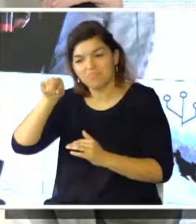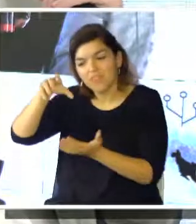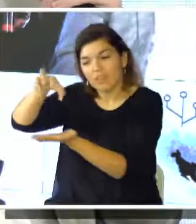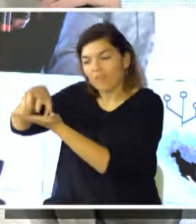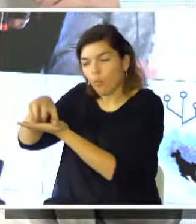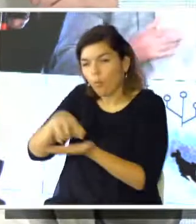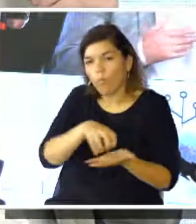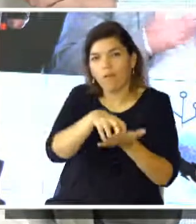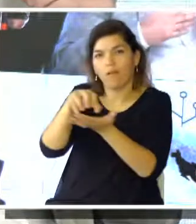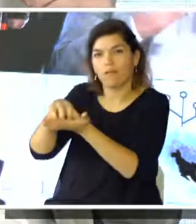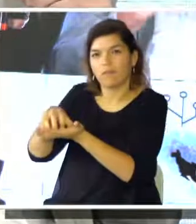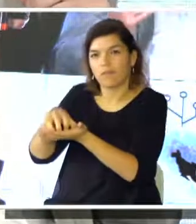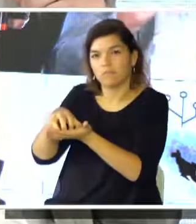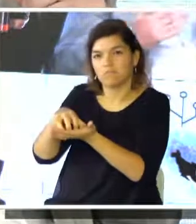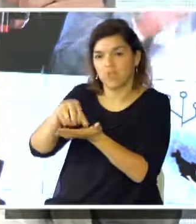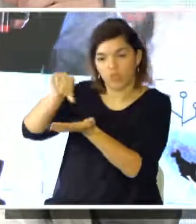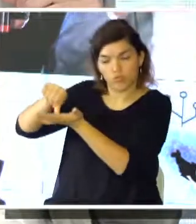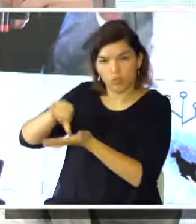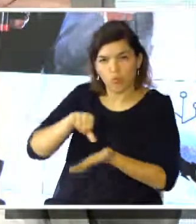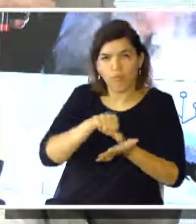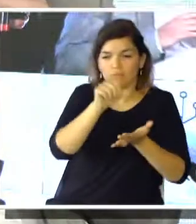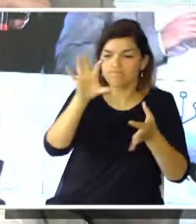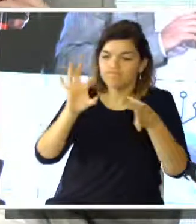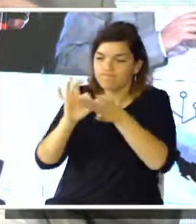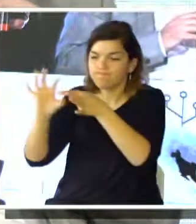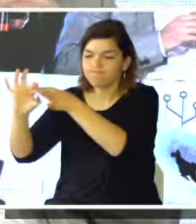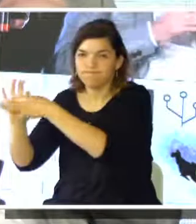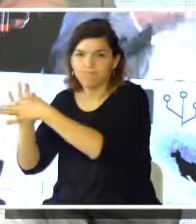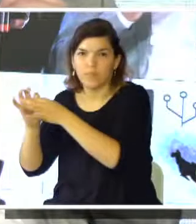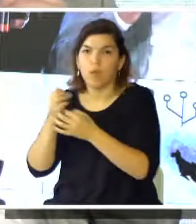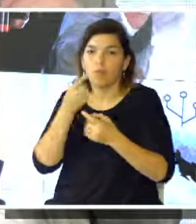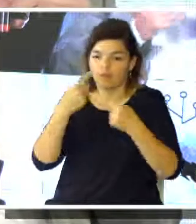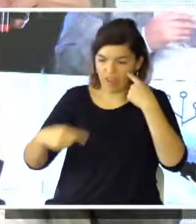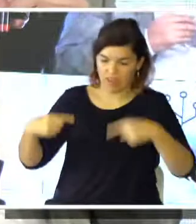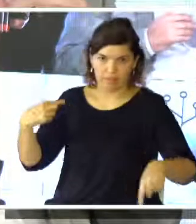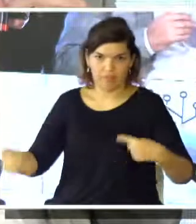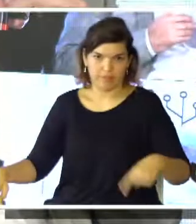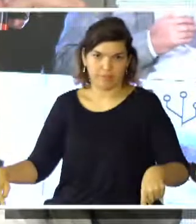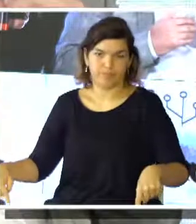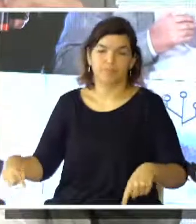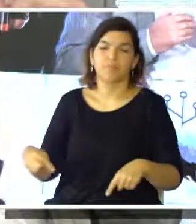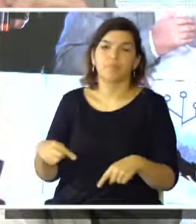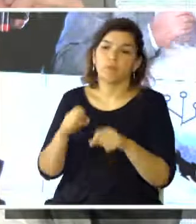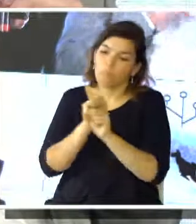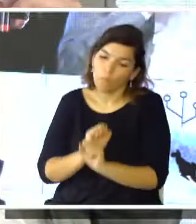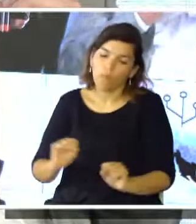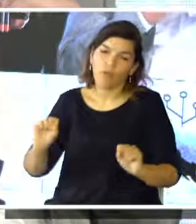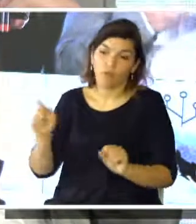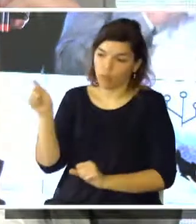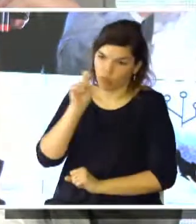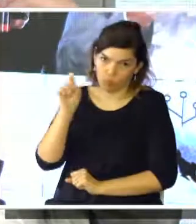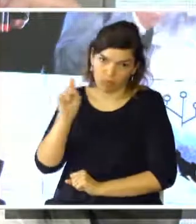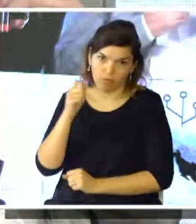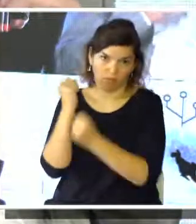está conformada por distintas ciudades que se complementan entre sí por las variables por variables pueden ser turísticas